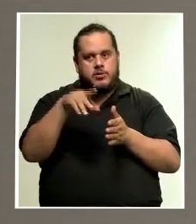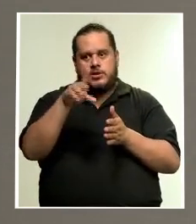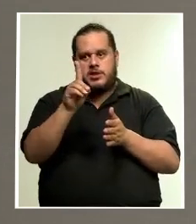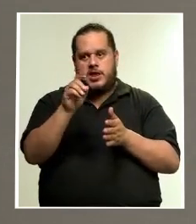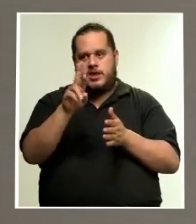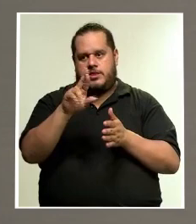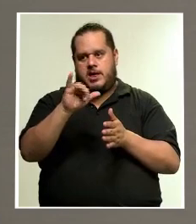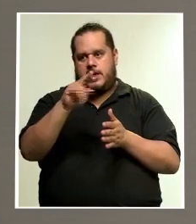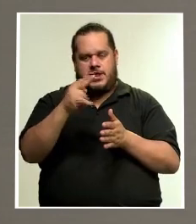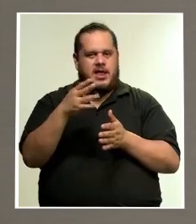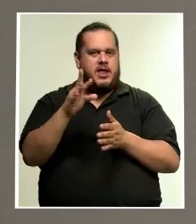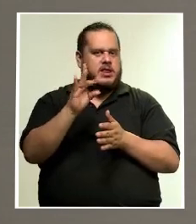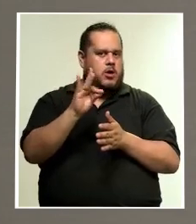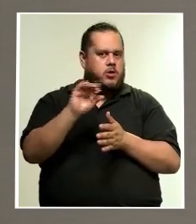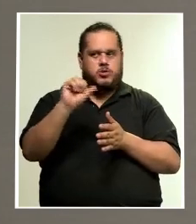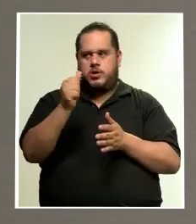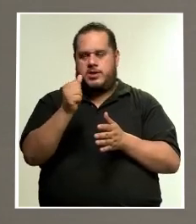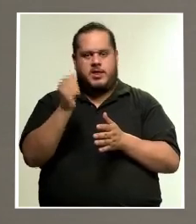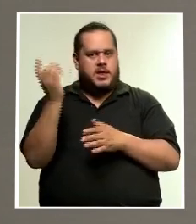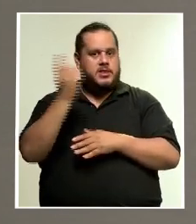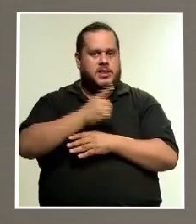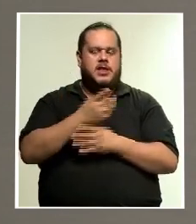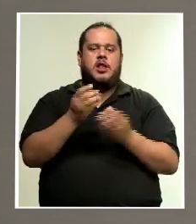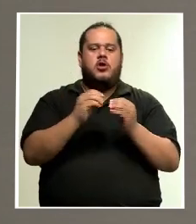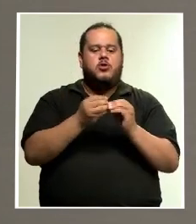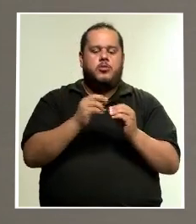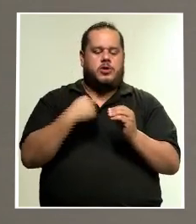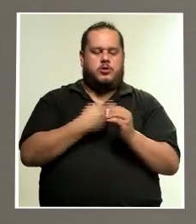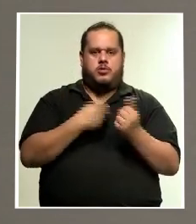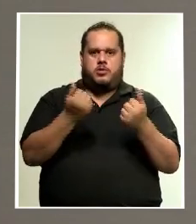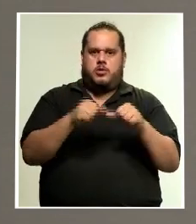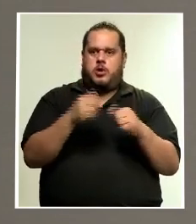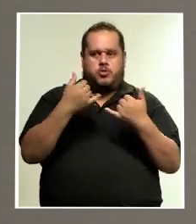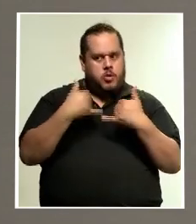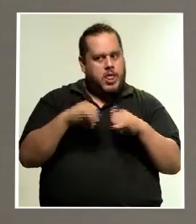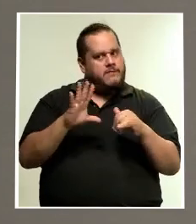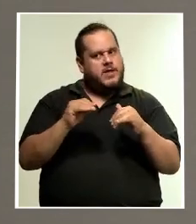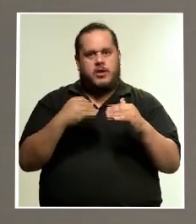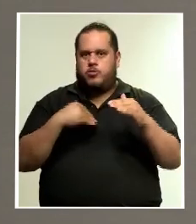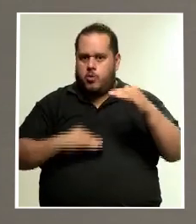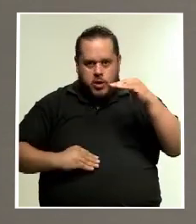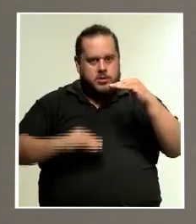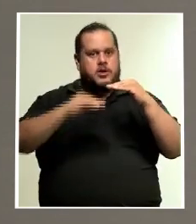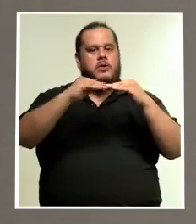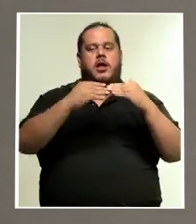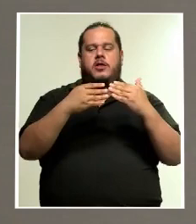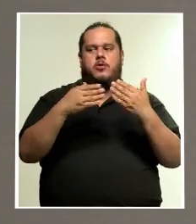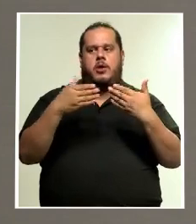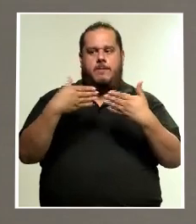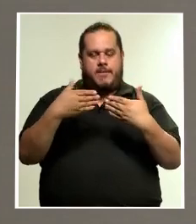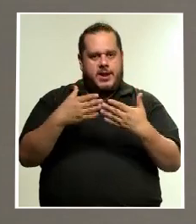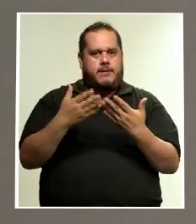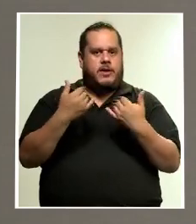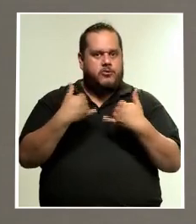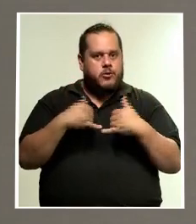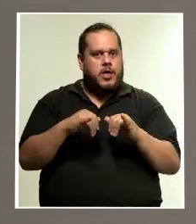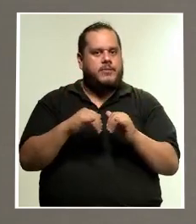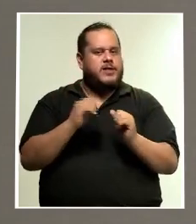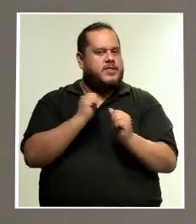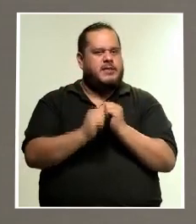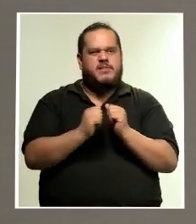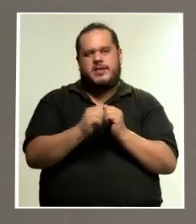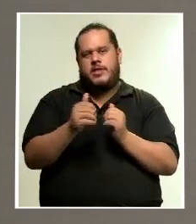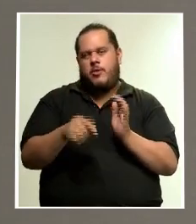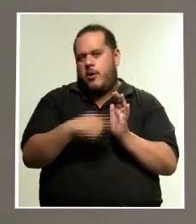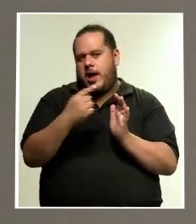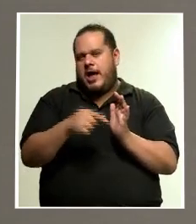días. Eso significa que los números a los que acordamos todavía no están llegando a frontera con Panamá, están todavía pasando a veces